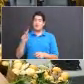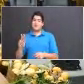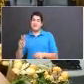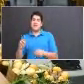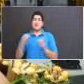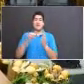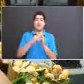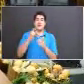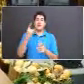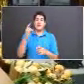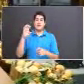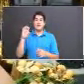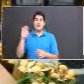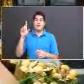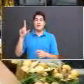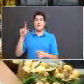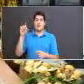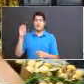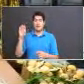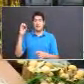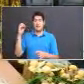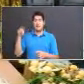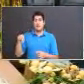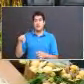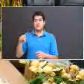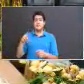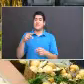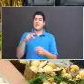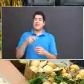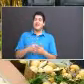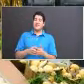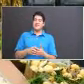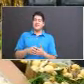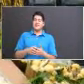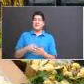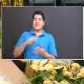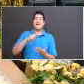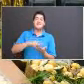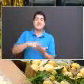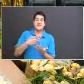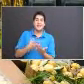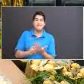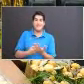Pálido y debilucho. ¿Eso querían decir, hermano?